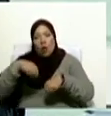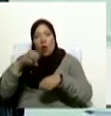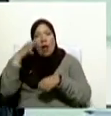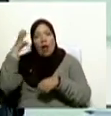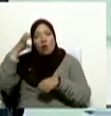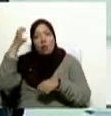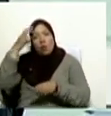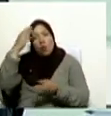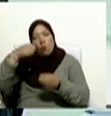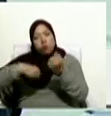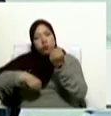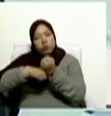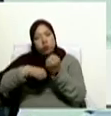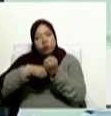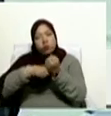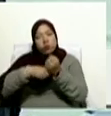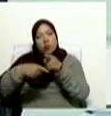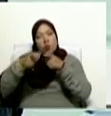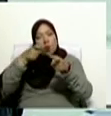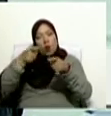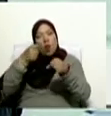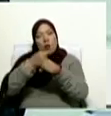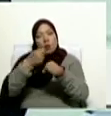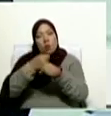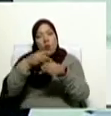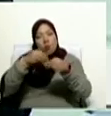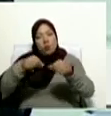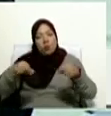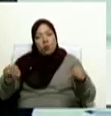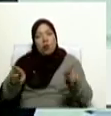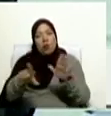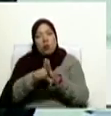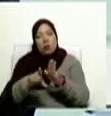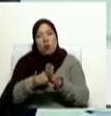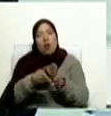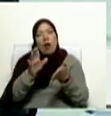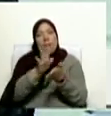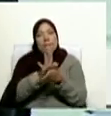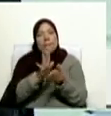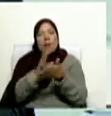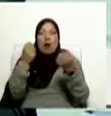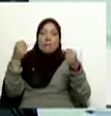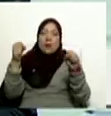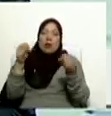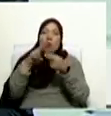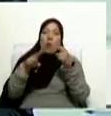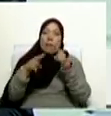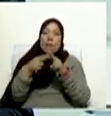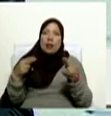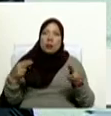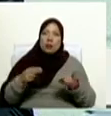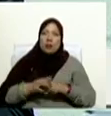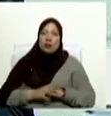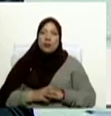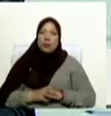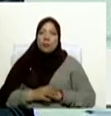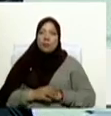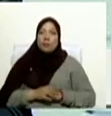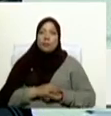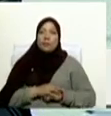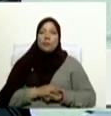asuntos o nuestra controversia territorial por medios pacíficos prácticos amigables entre las partes